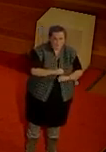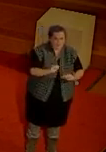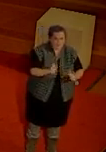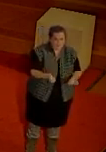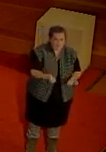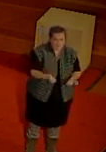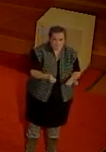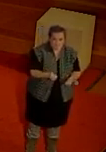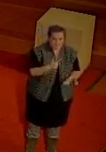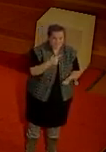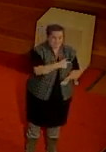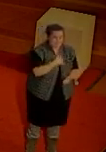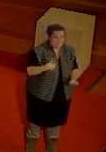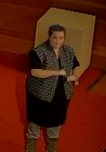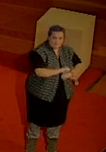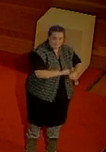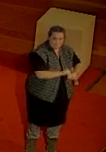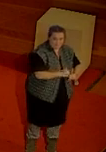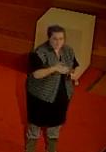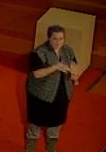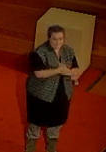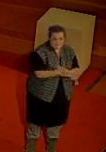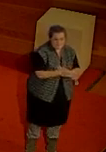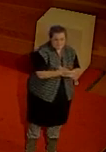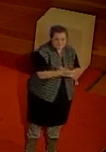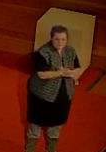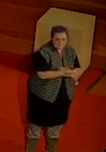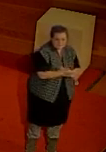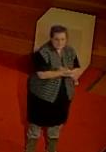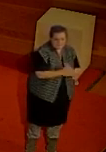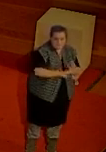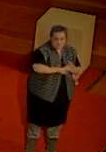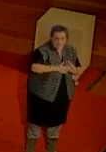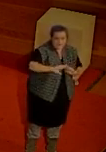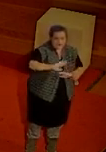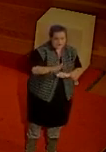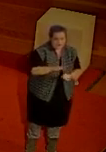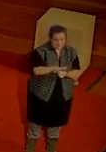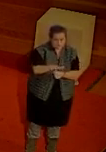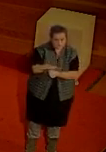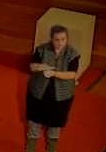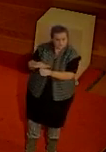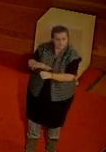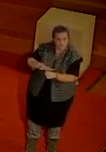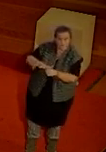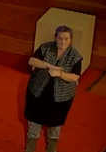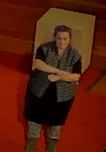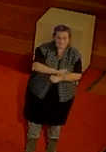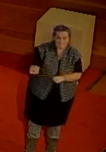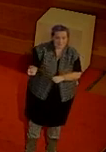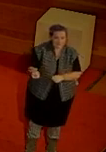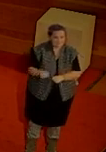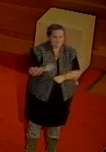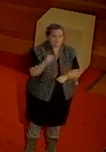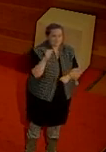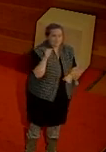cuenta sus dimensiones en todos los sentidos del término va a tener oleadas de repercusión en muchos otros ámbitos y por lo tanto de ahí se